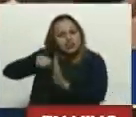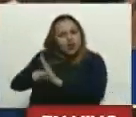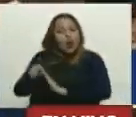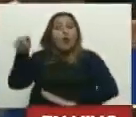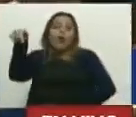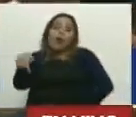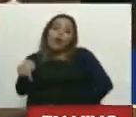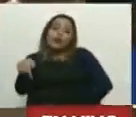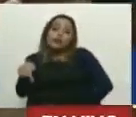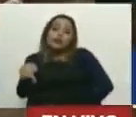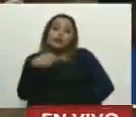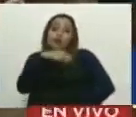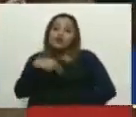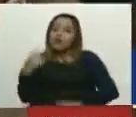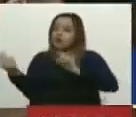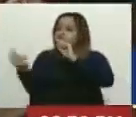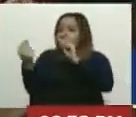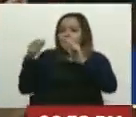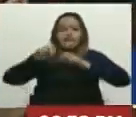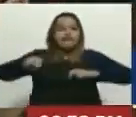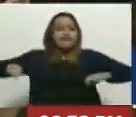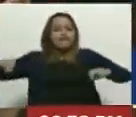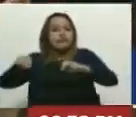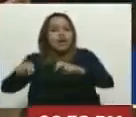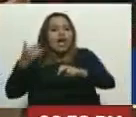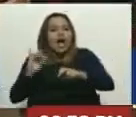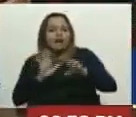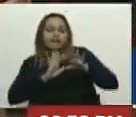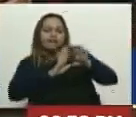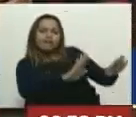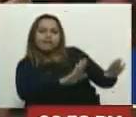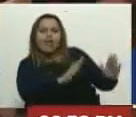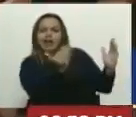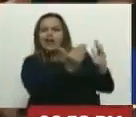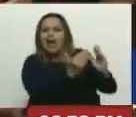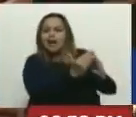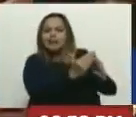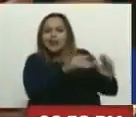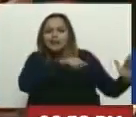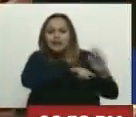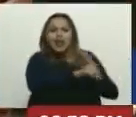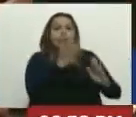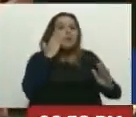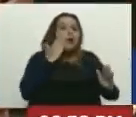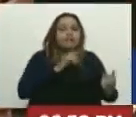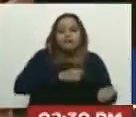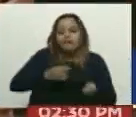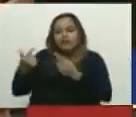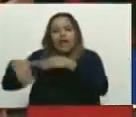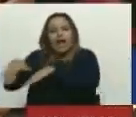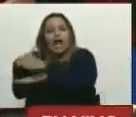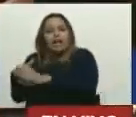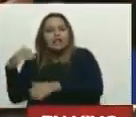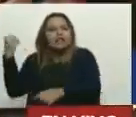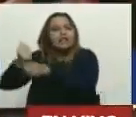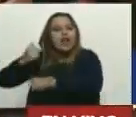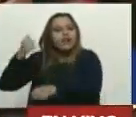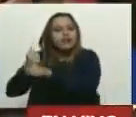hoy, mientras nosotros estamos acá, queda atrapado en casa mientras mamá va a la calle a ganarse el